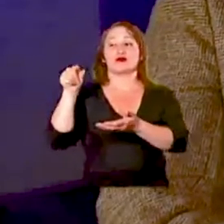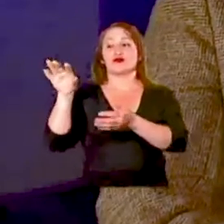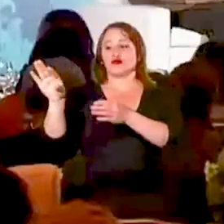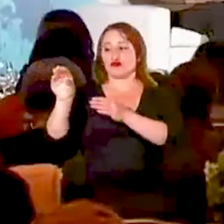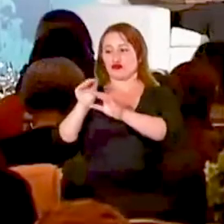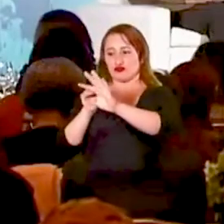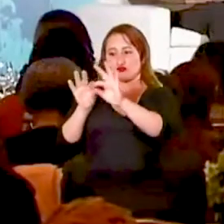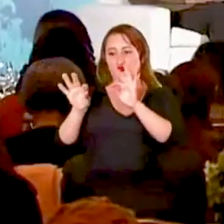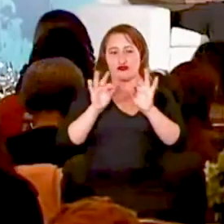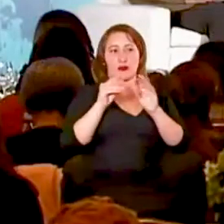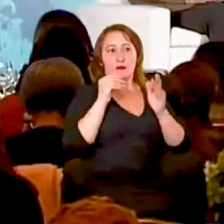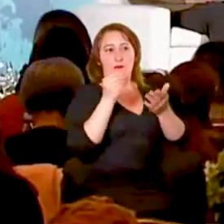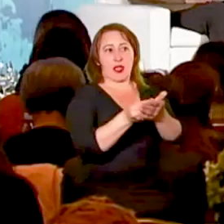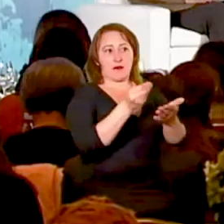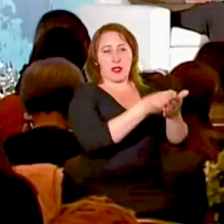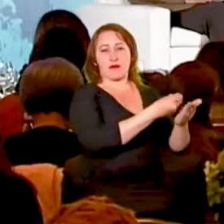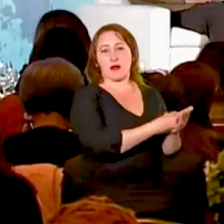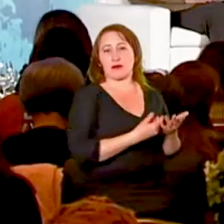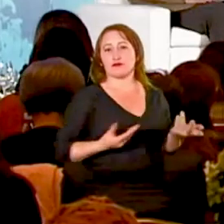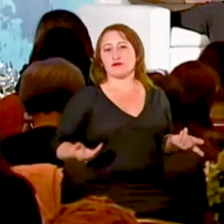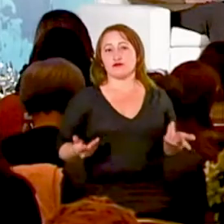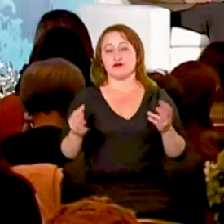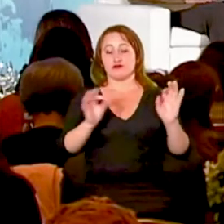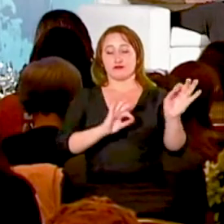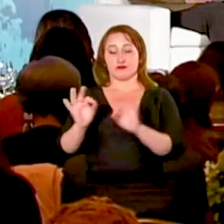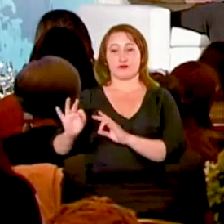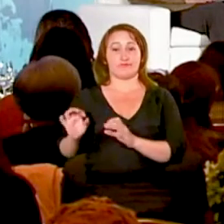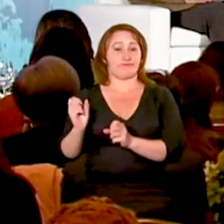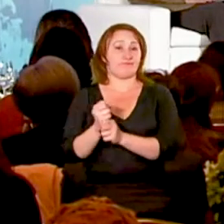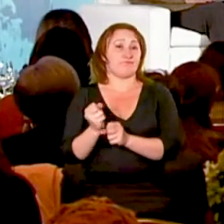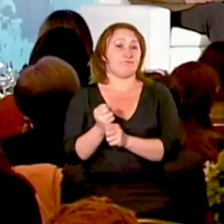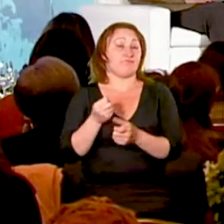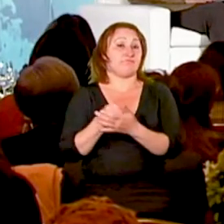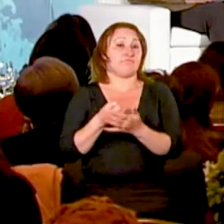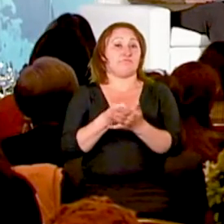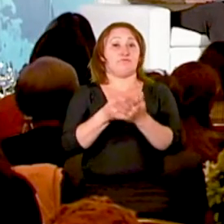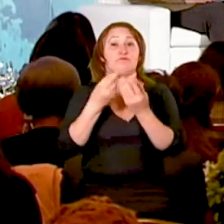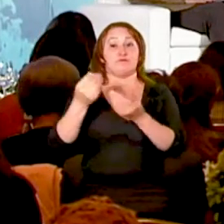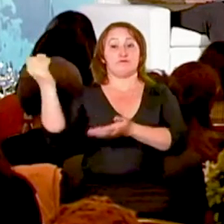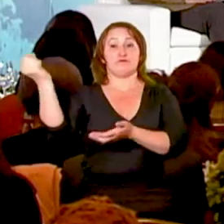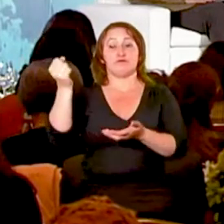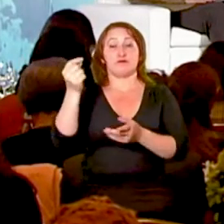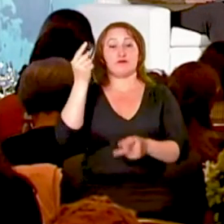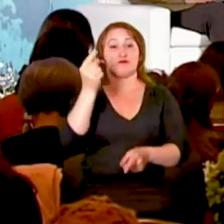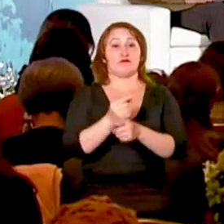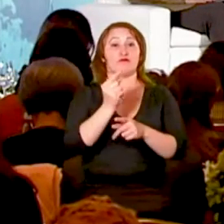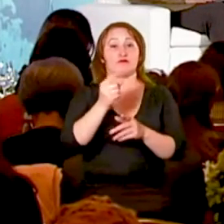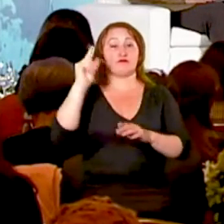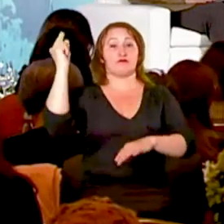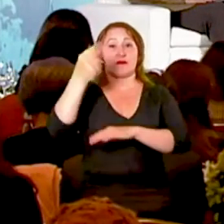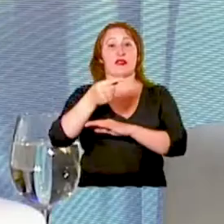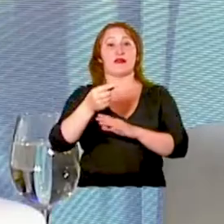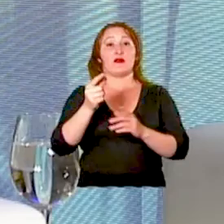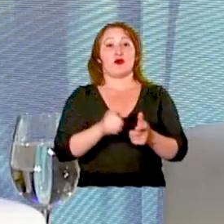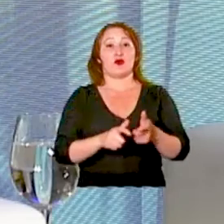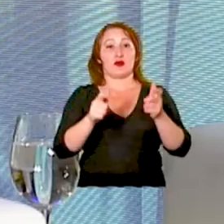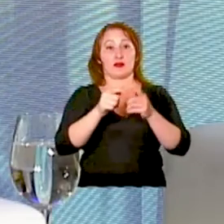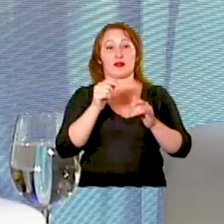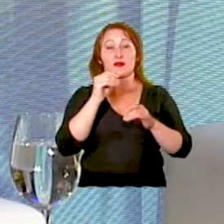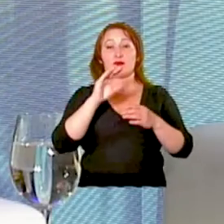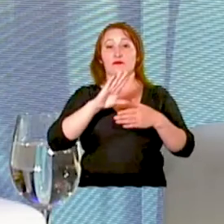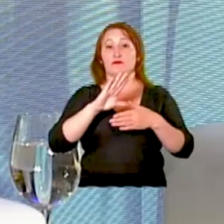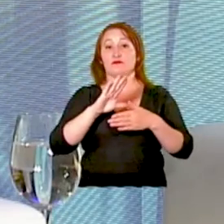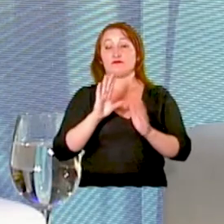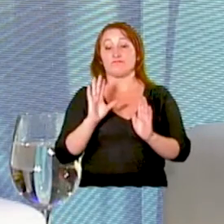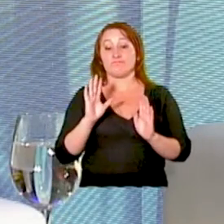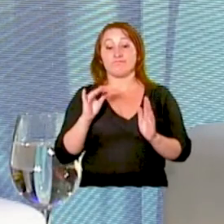va organizando la creación y de esa manera trate de trabajar para sacar presupuesto y cumplir con la sentencia de la Corte Interamericana, y